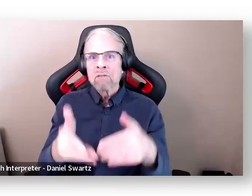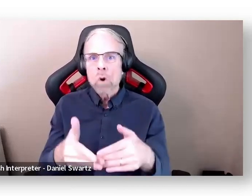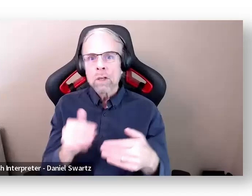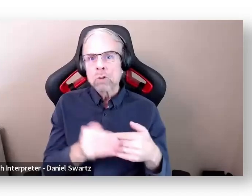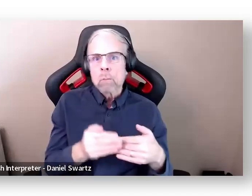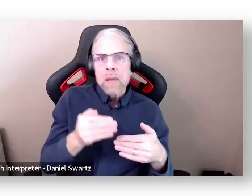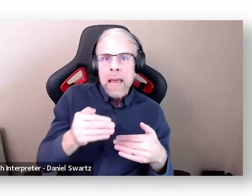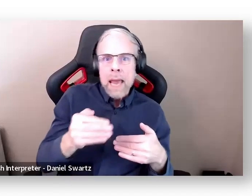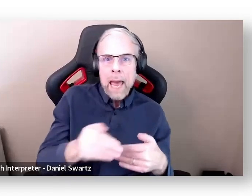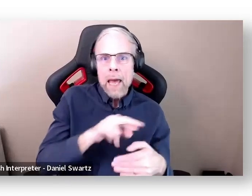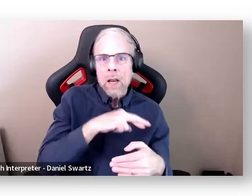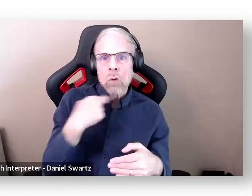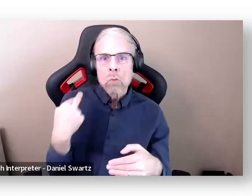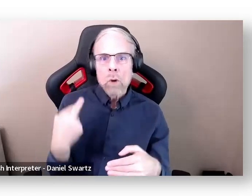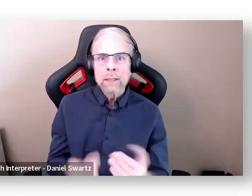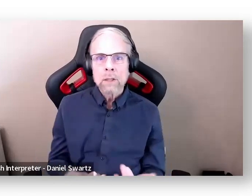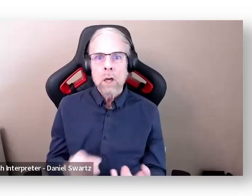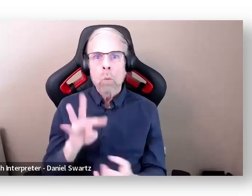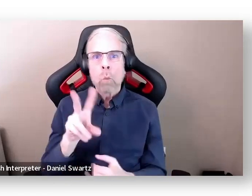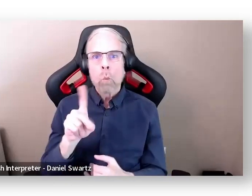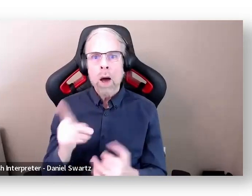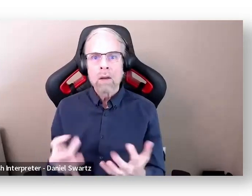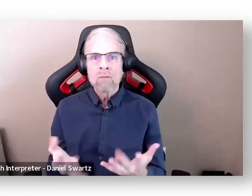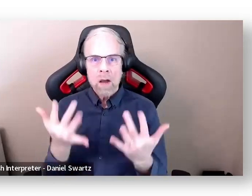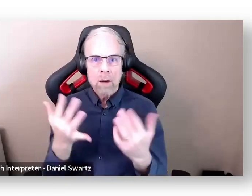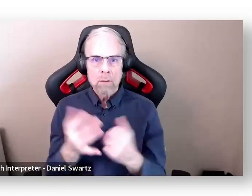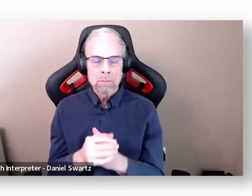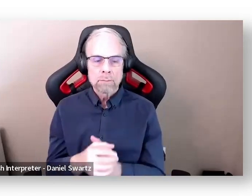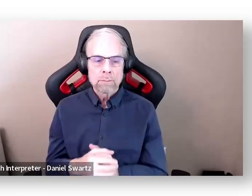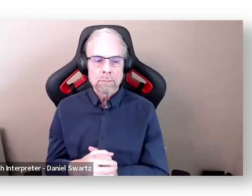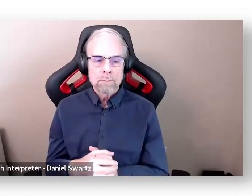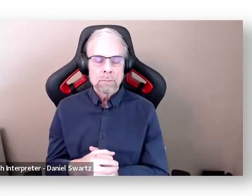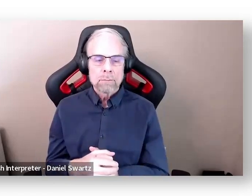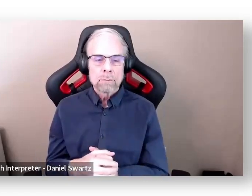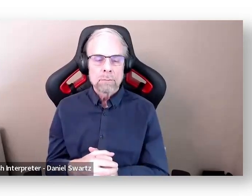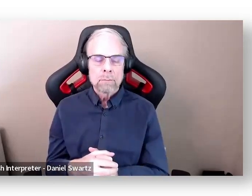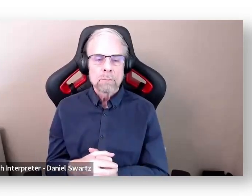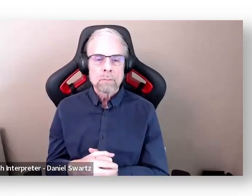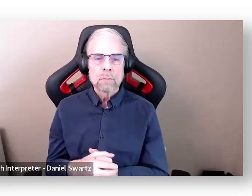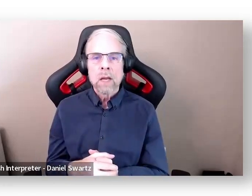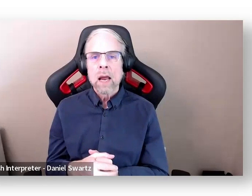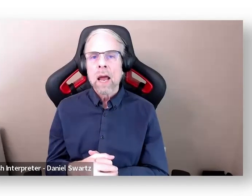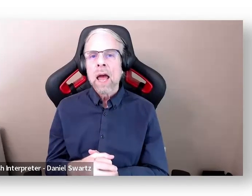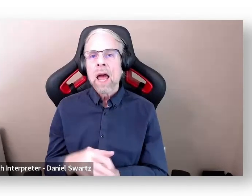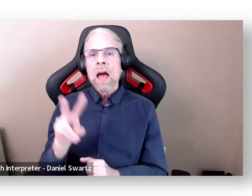y determinar para tener medidas, adelantarnos al riesgo de incendios forestales.